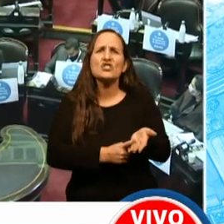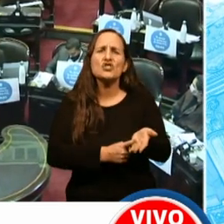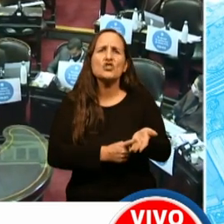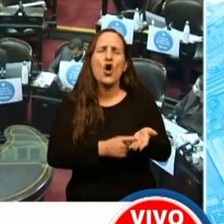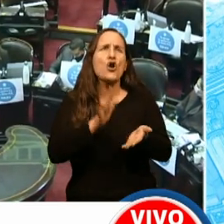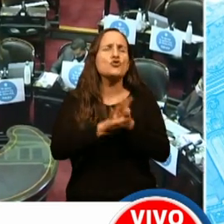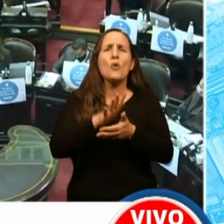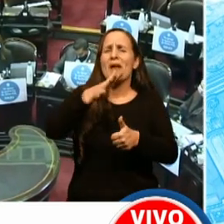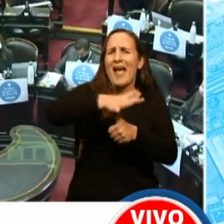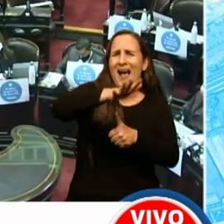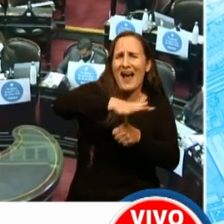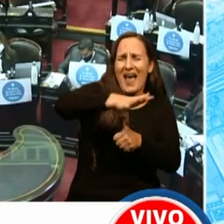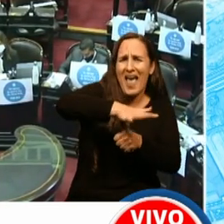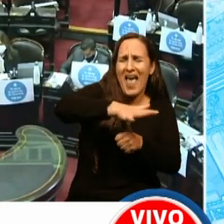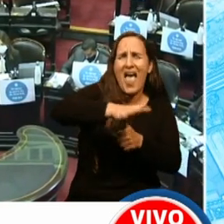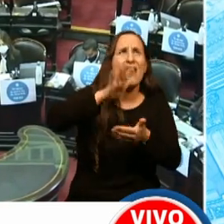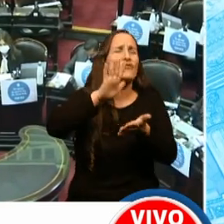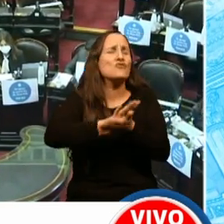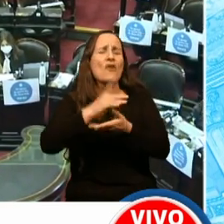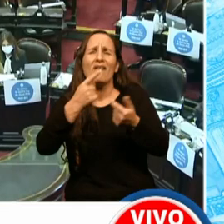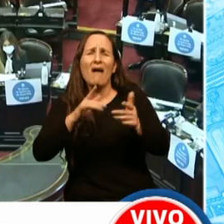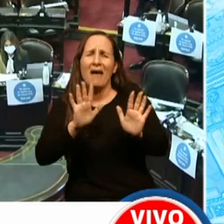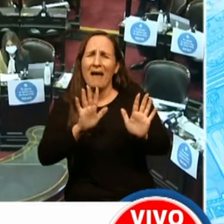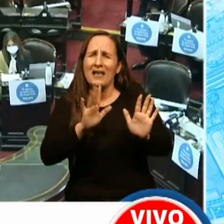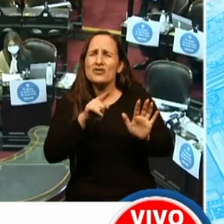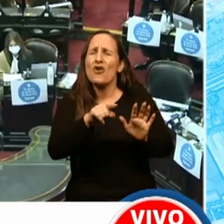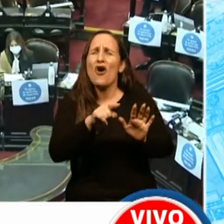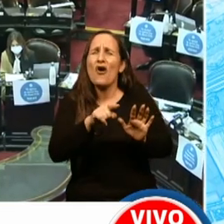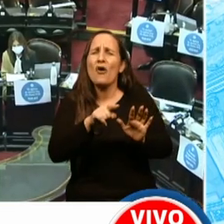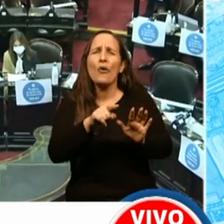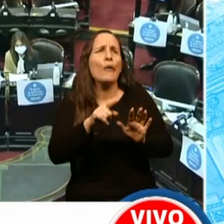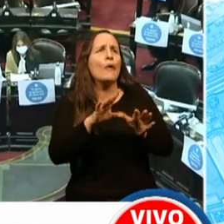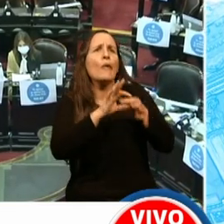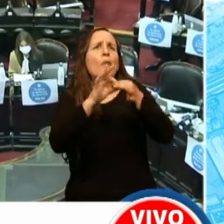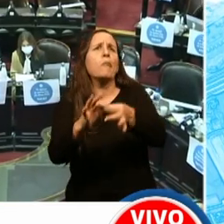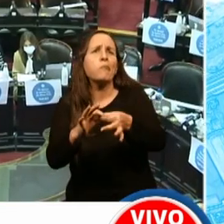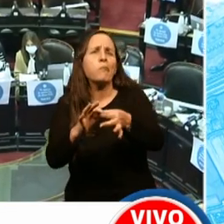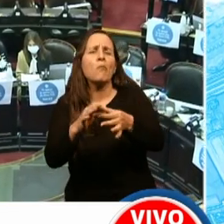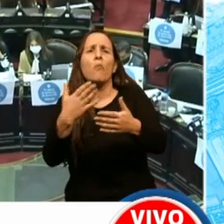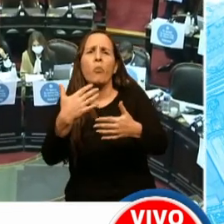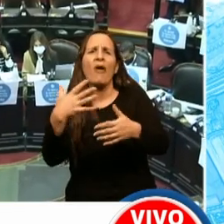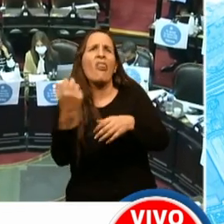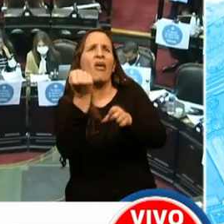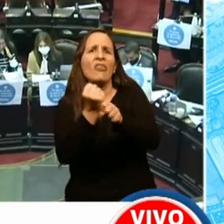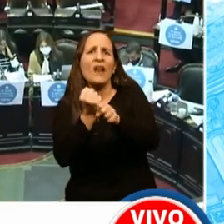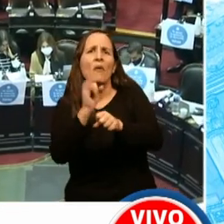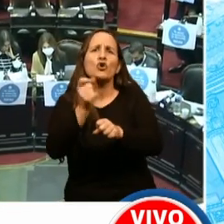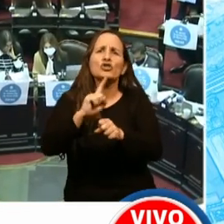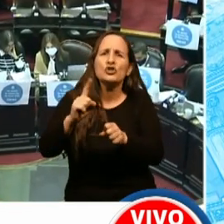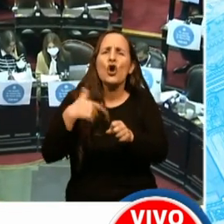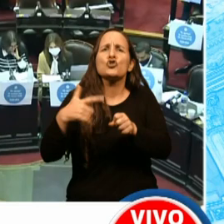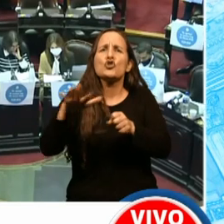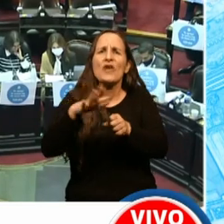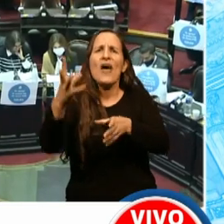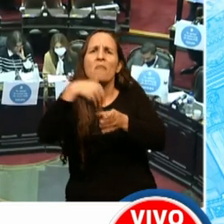género su decisión sexual no no tenga que ver con sus posibilidades de insertarse socialmente de